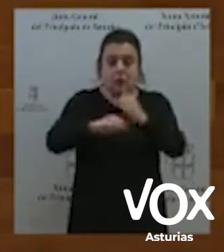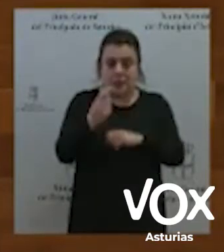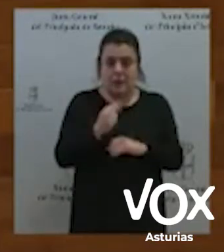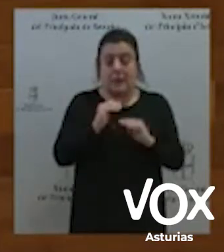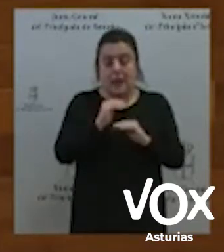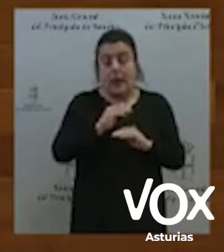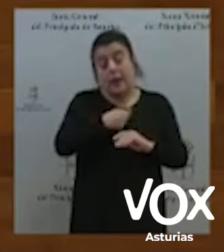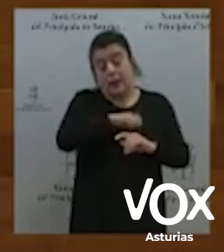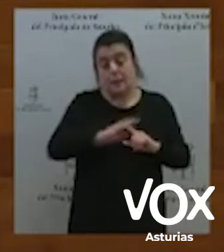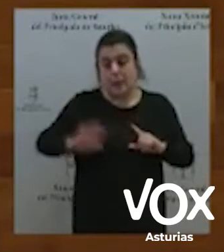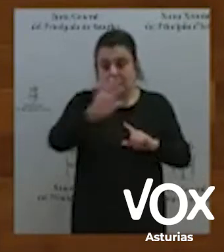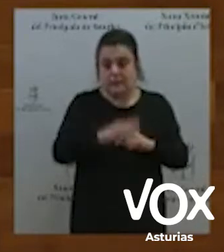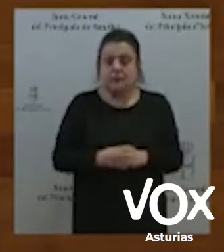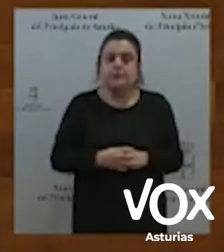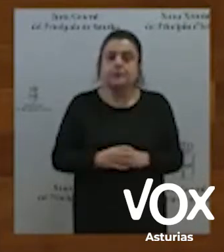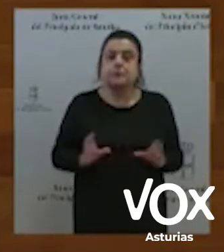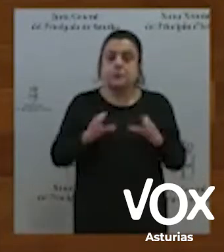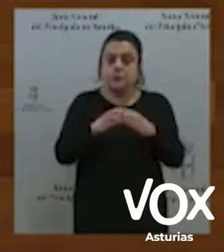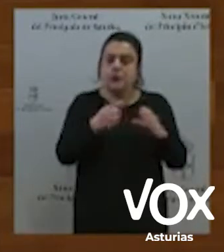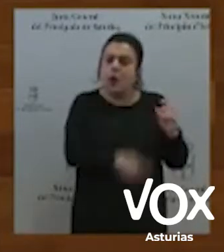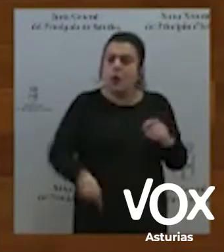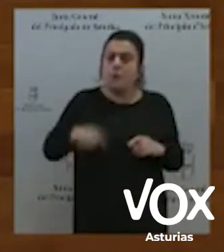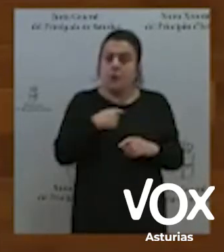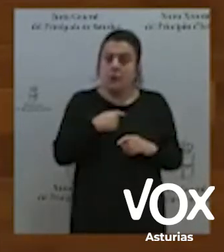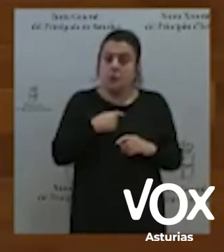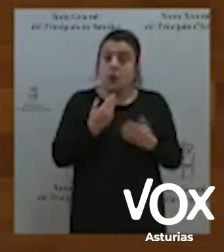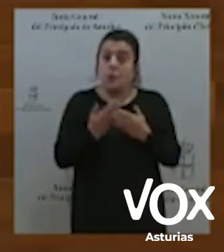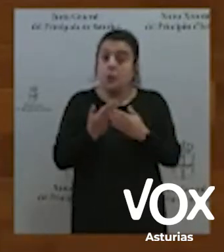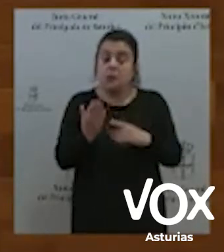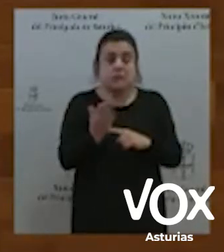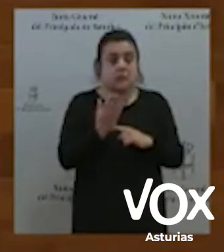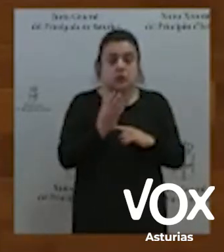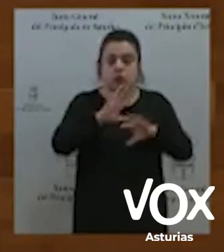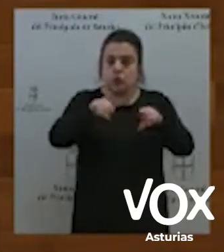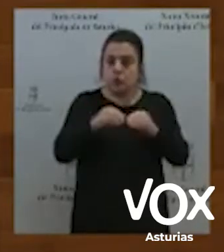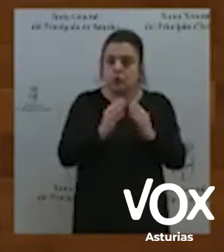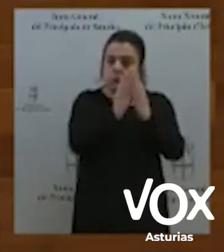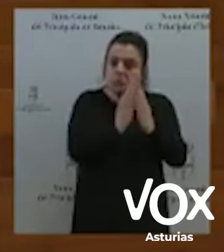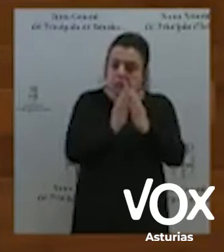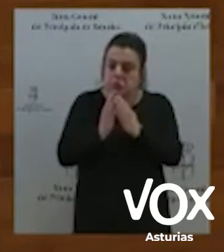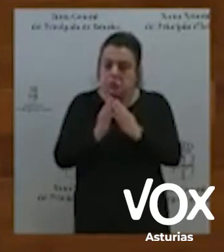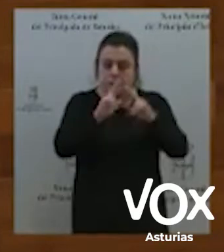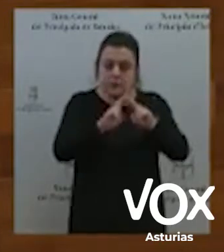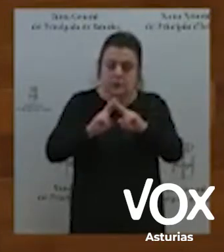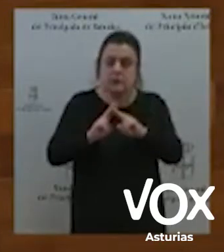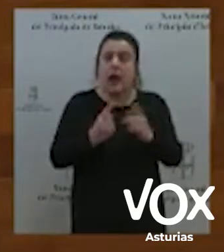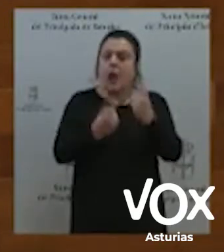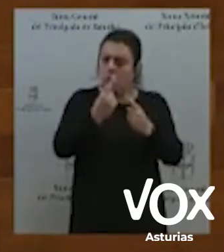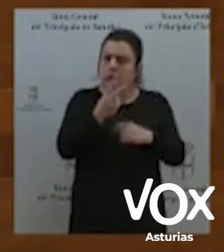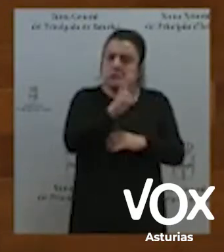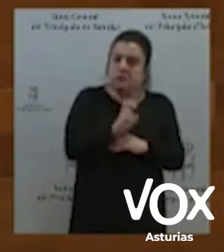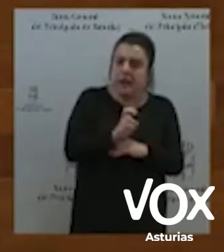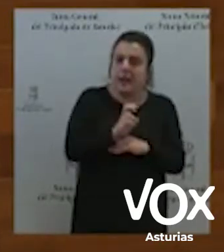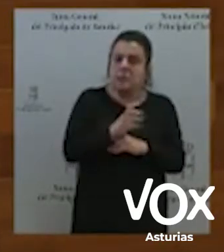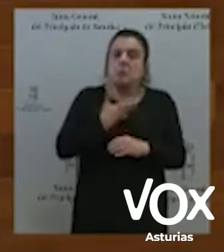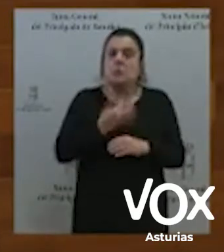De todas sus propuestas, una vez estudiadas, algunas se pueden rescatar. Podríamos valorar positivamente alguna de ellas,